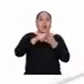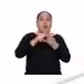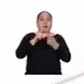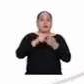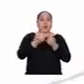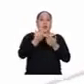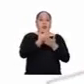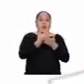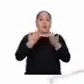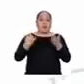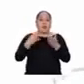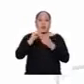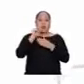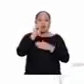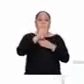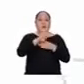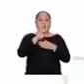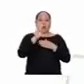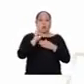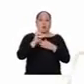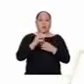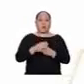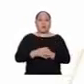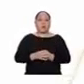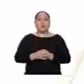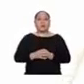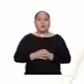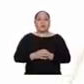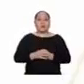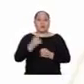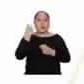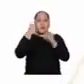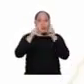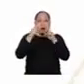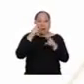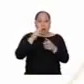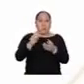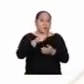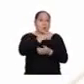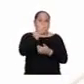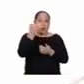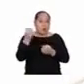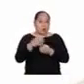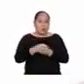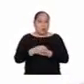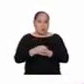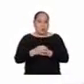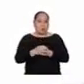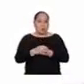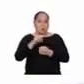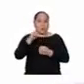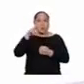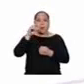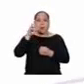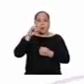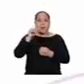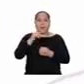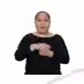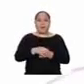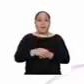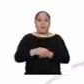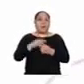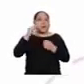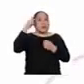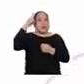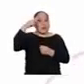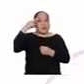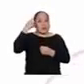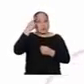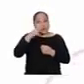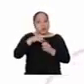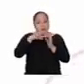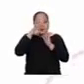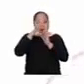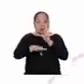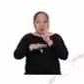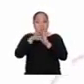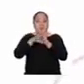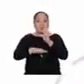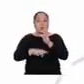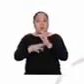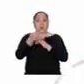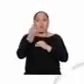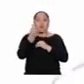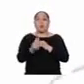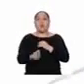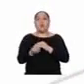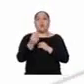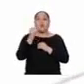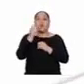hasta antes de los 46. Veamos una más. Para la variable motivos de menos quechohablantes,